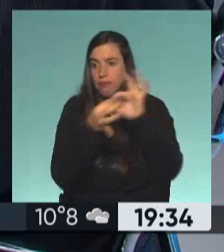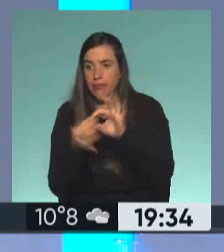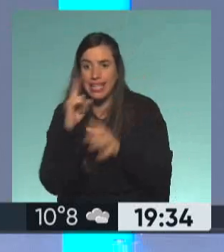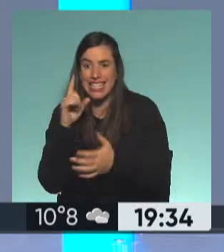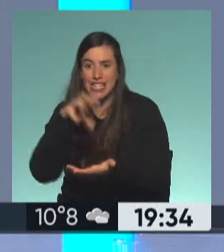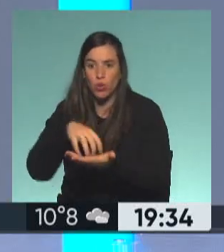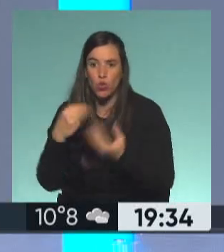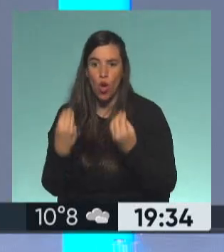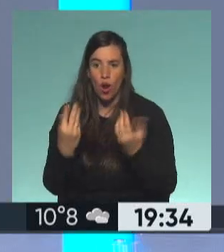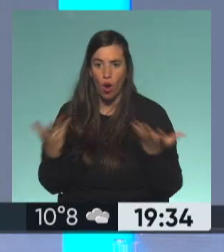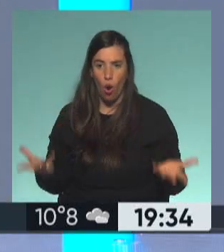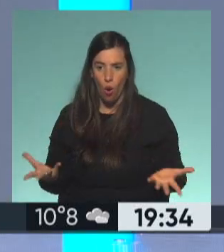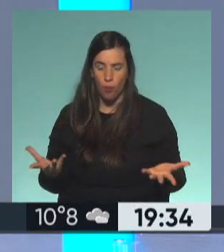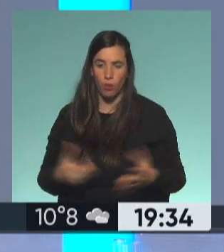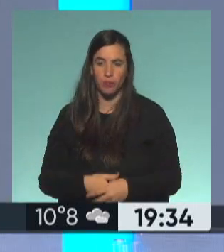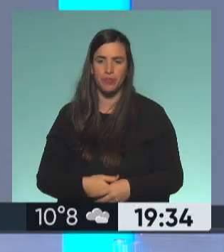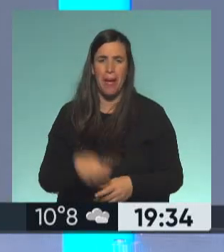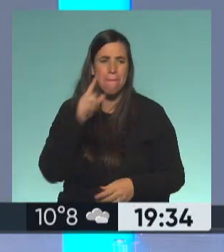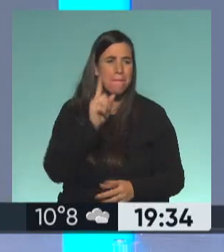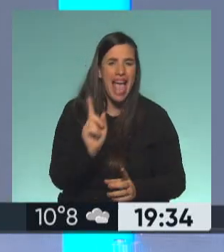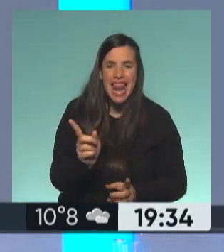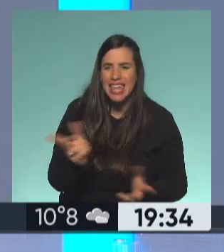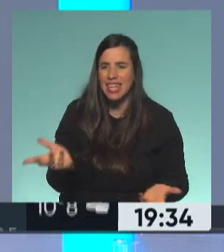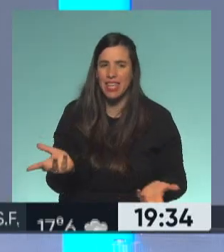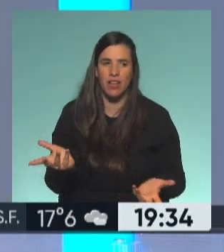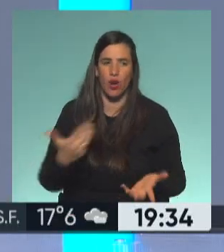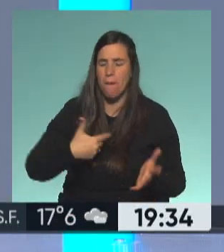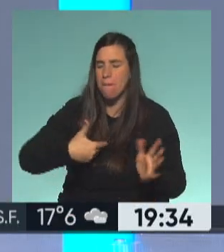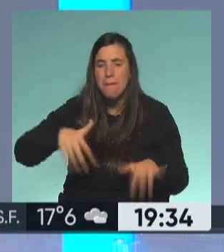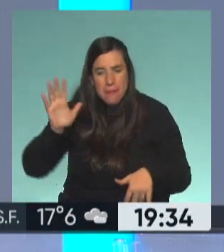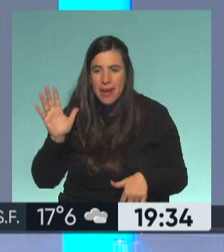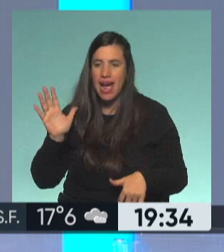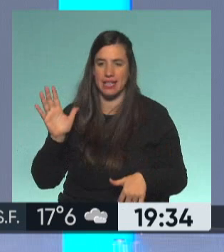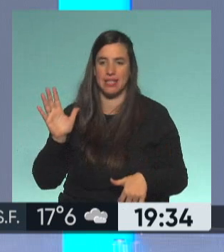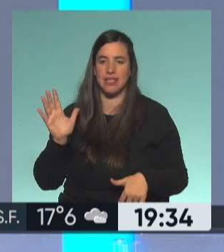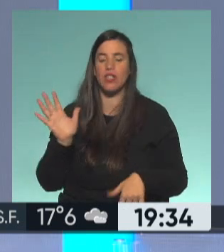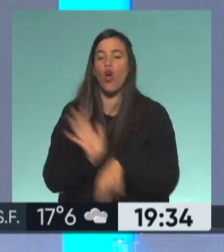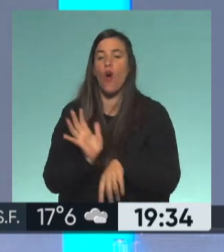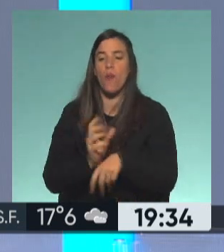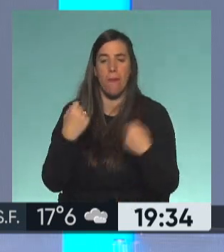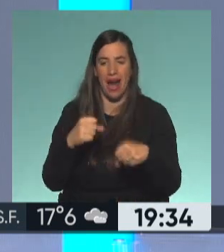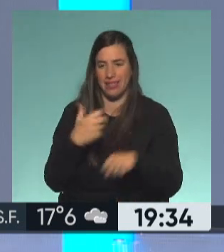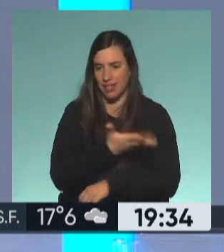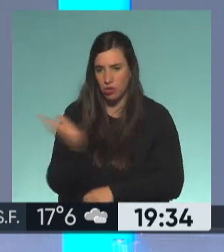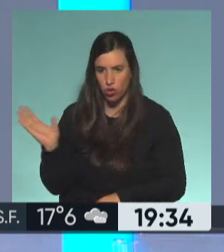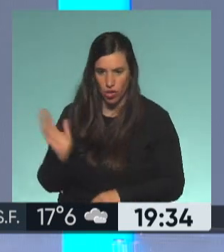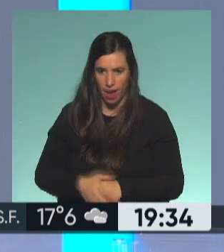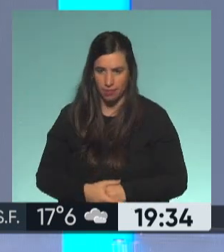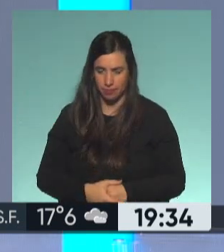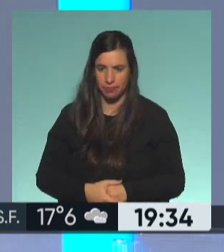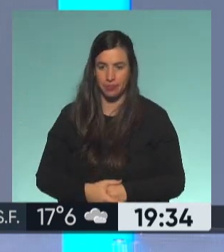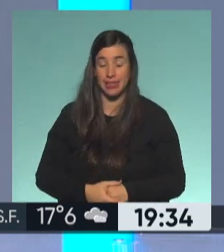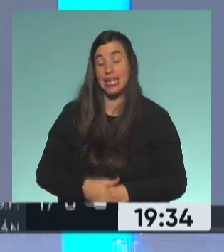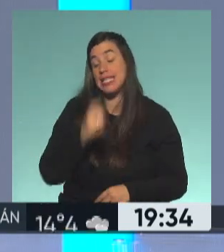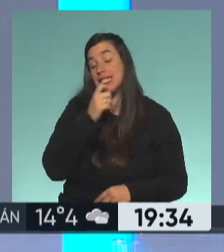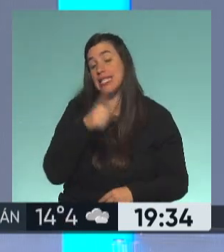yo lo que planteaba es que el peligro mayor y la analogía mayor es a nivel de práctica social. Esto es, si uno piensa